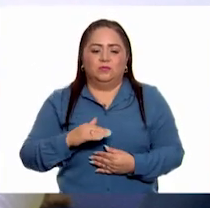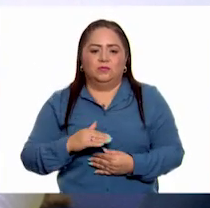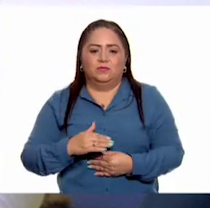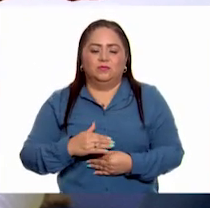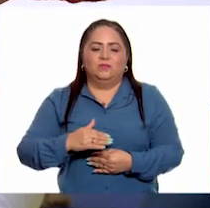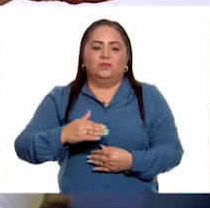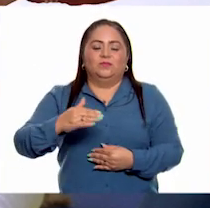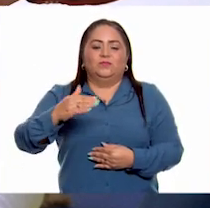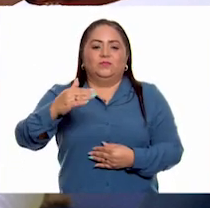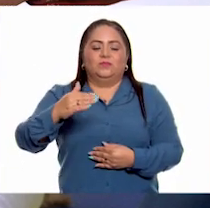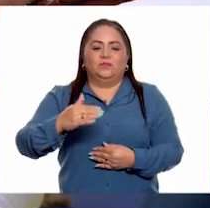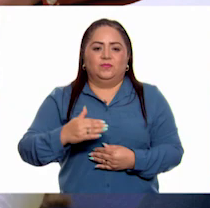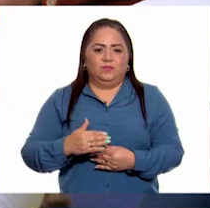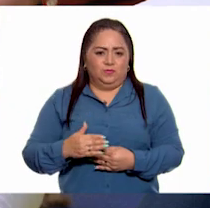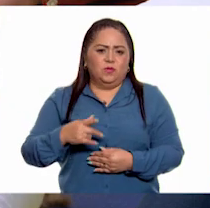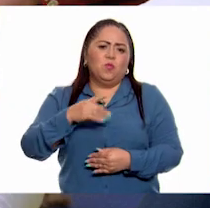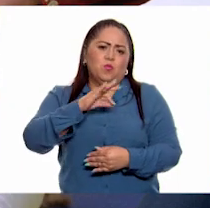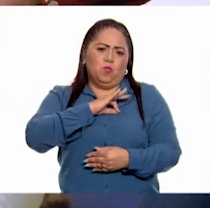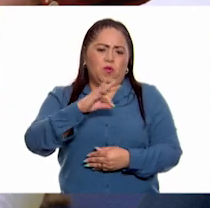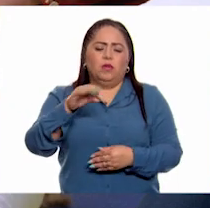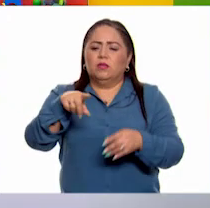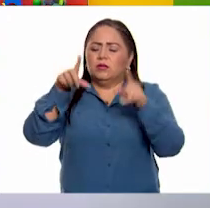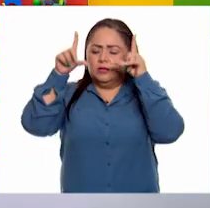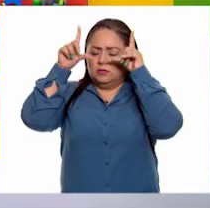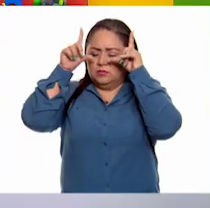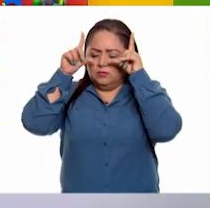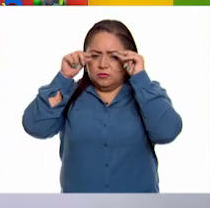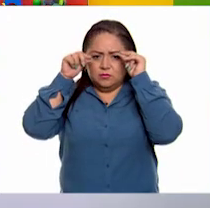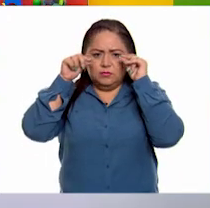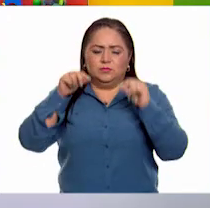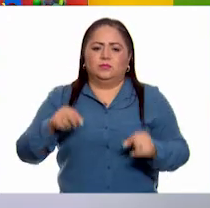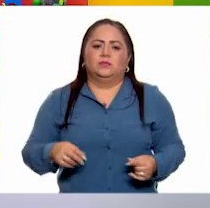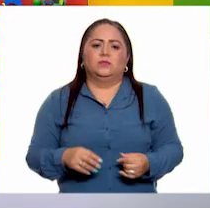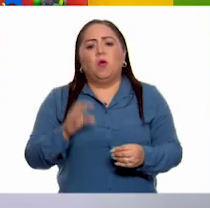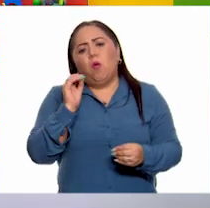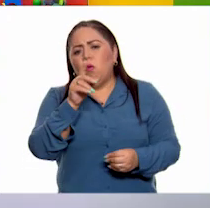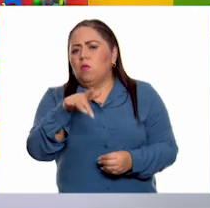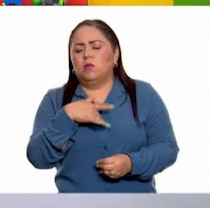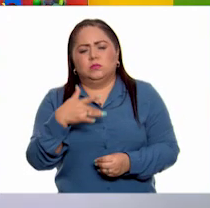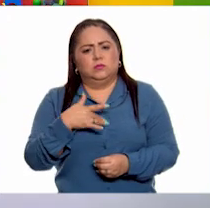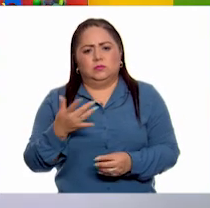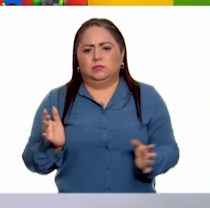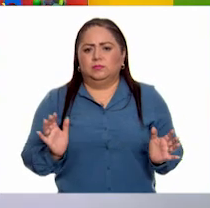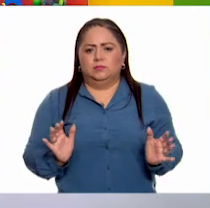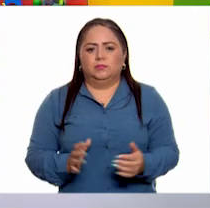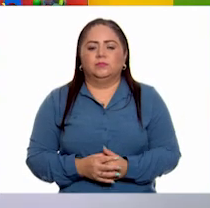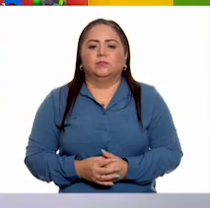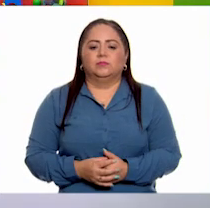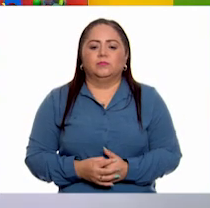Eso, si te resulta cómodo, puedes cerrar los ojos, si no, como tú te sientas, y sueltas el aire.